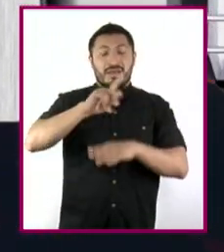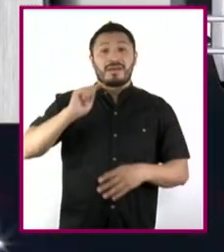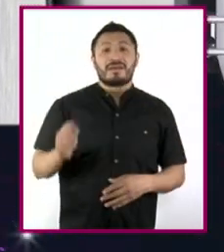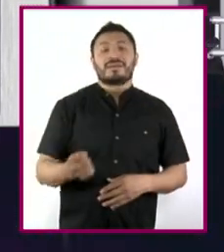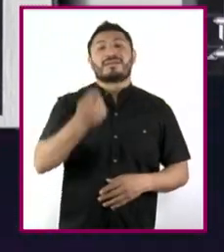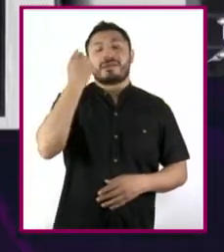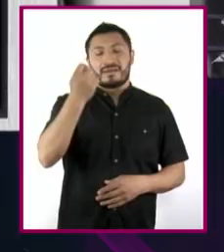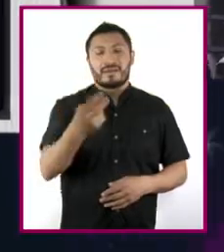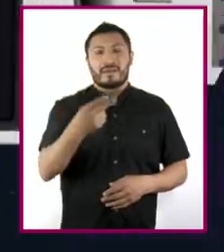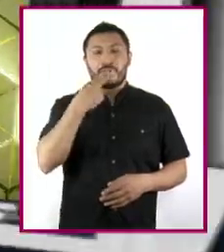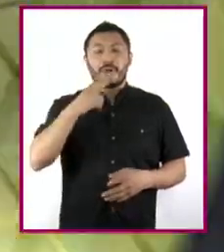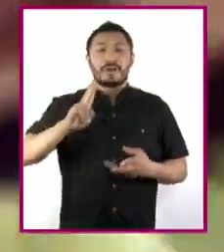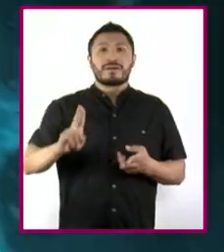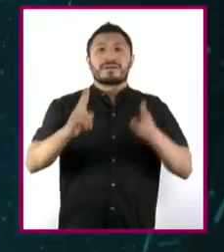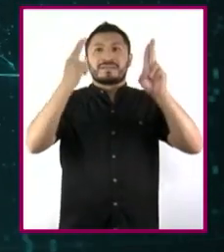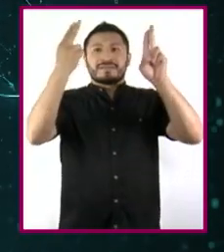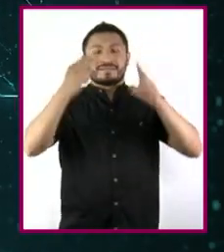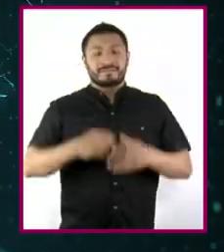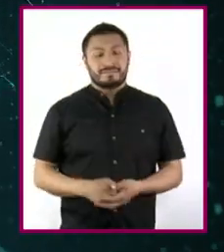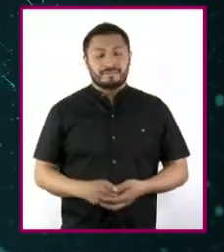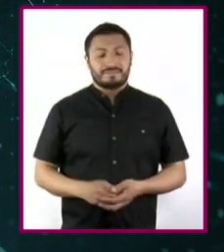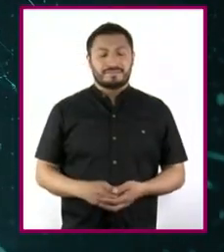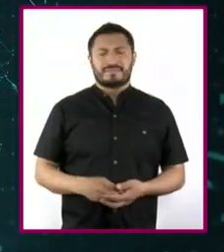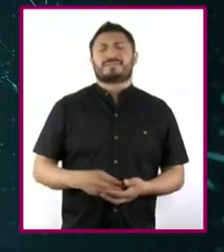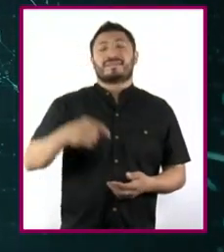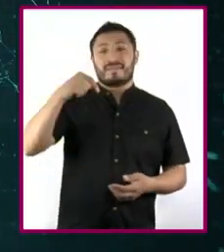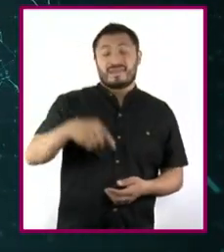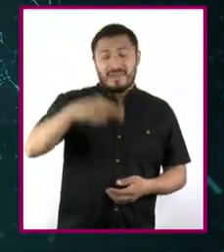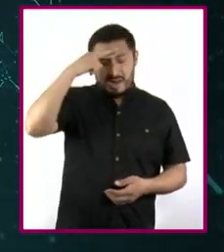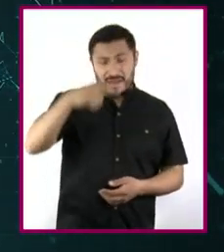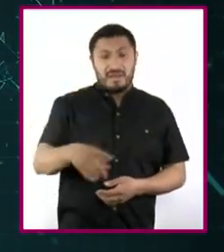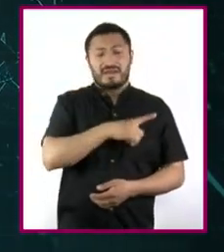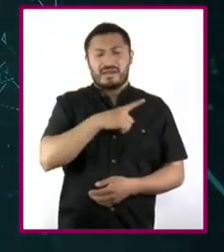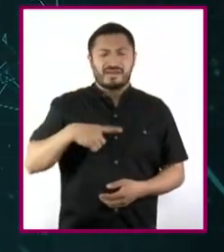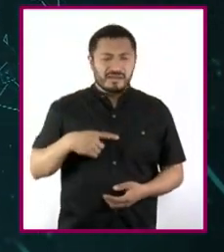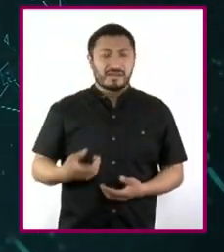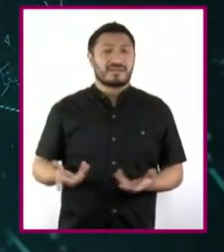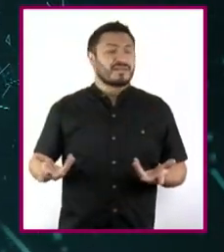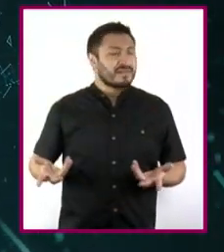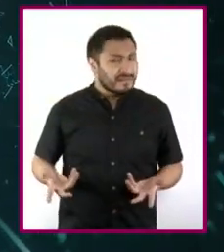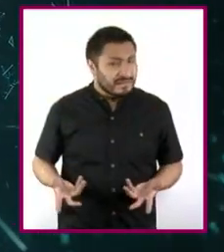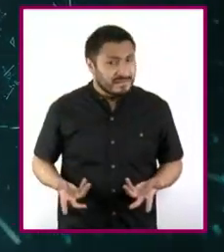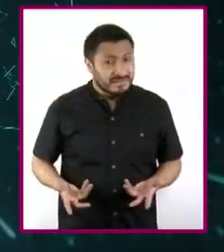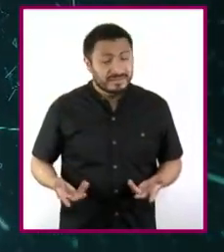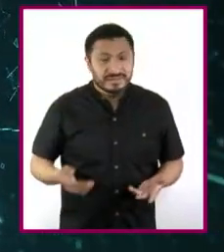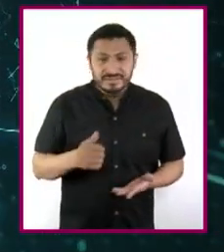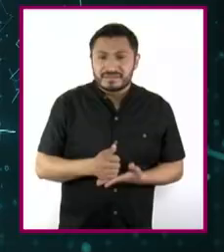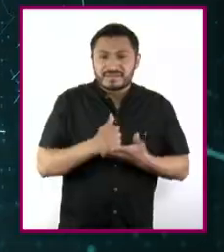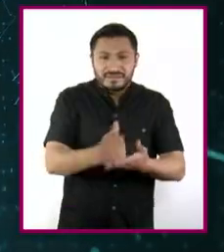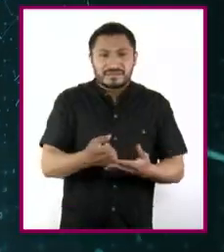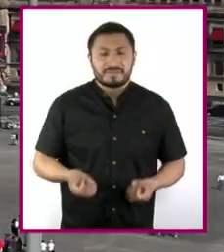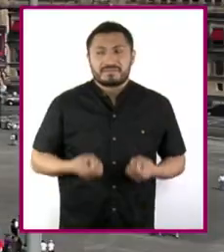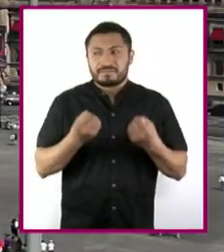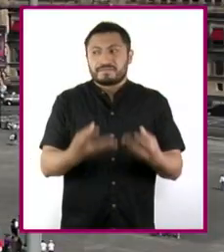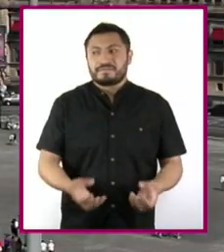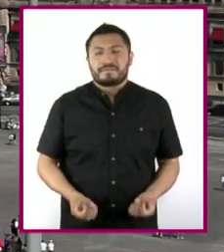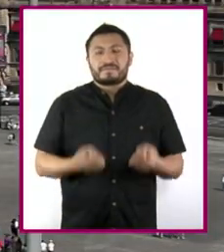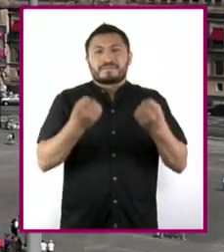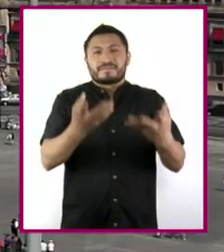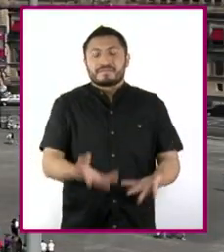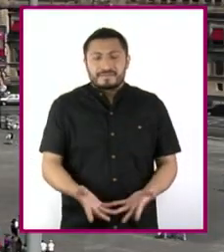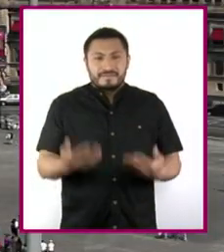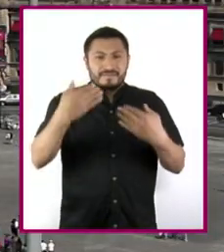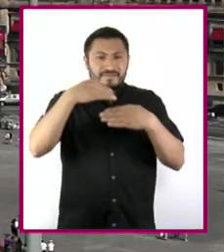tecnológica aplicada al espacio. ¿Por qué México debe concebir y proveer de capacidad propia